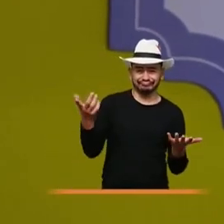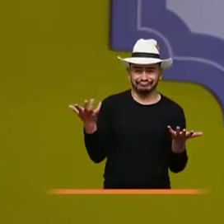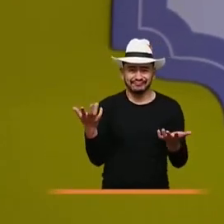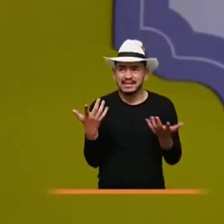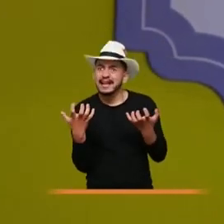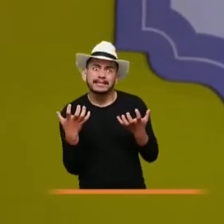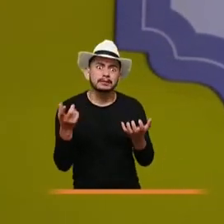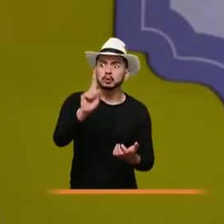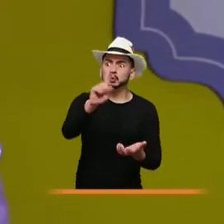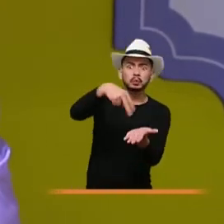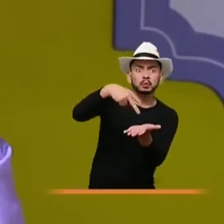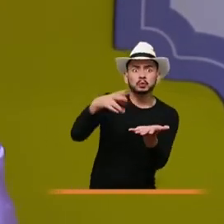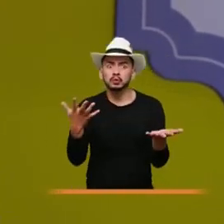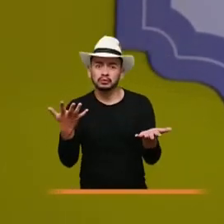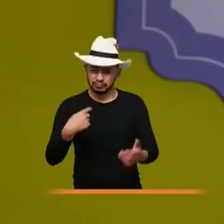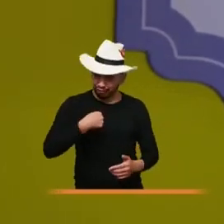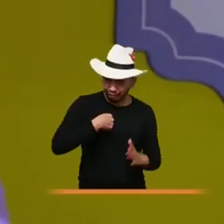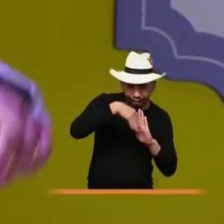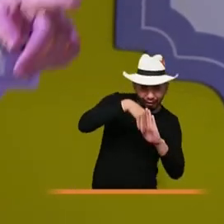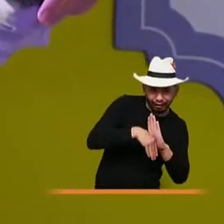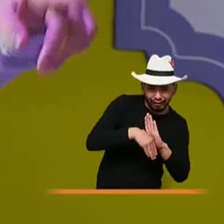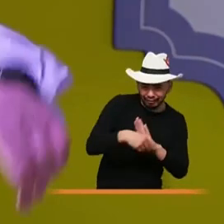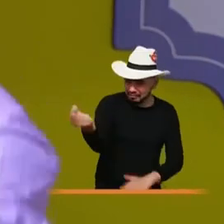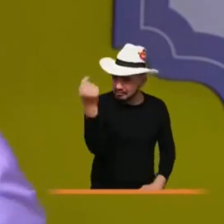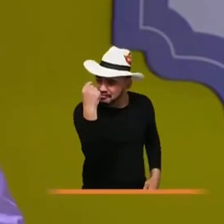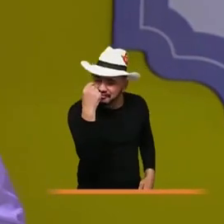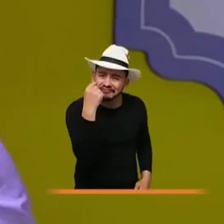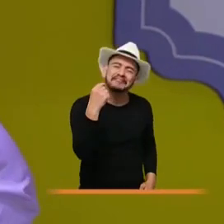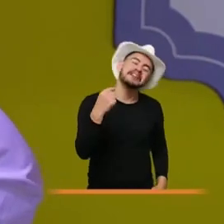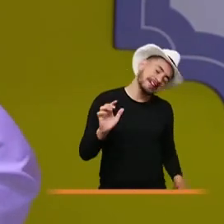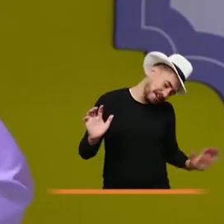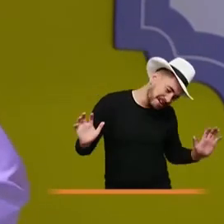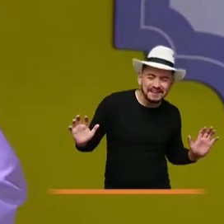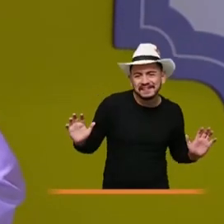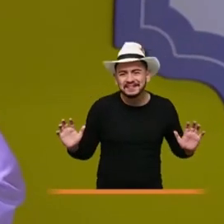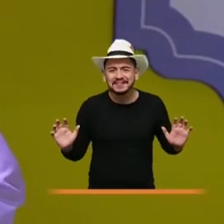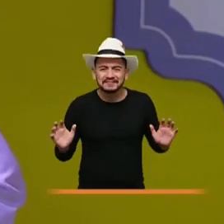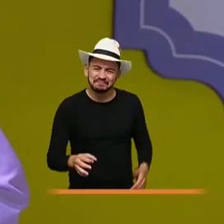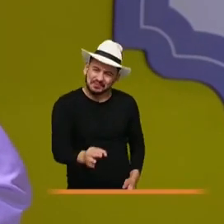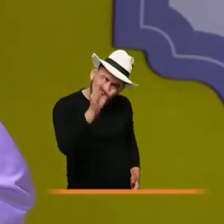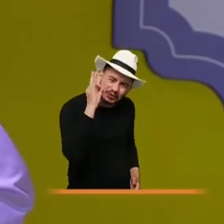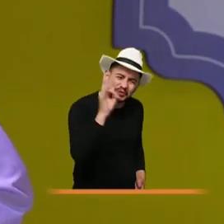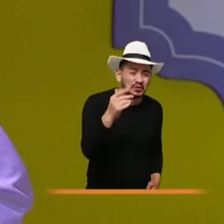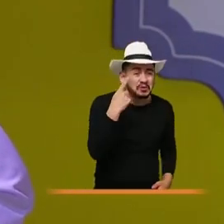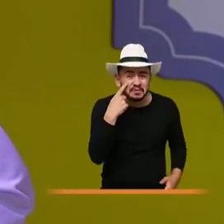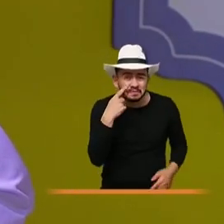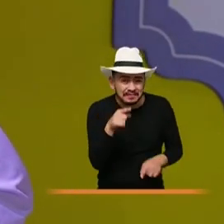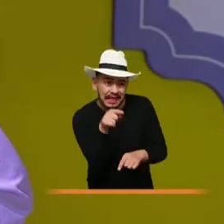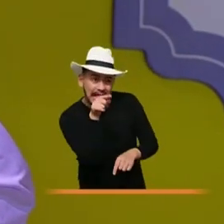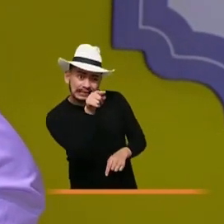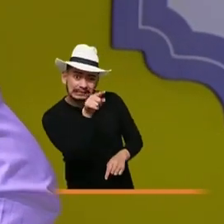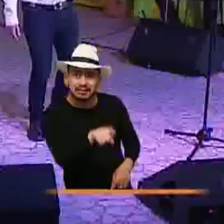y este muerto al hoyo cuesta encuentra la meca como eres no en el